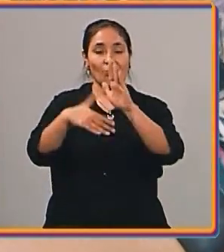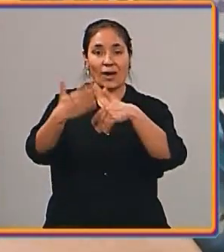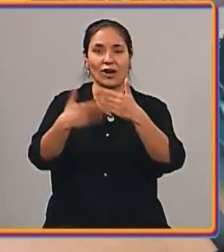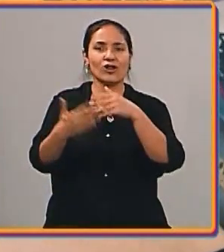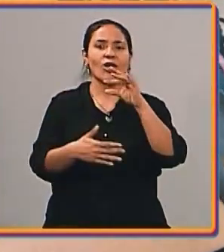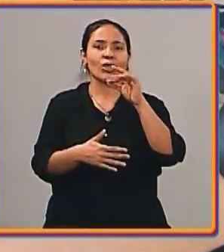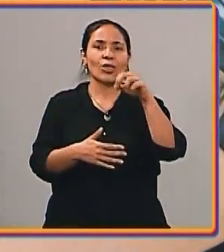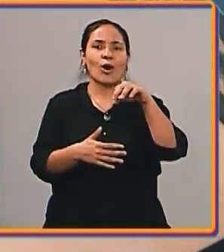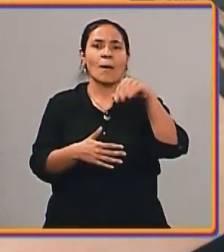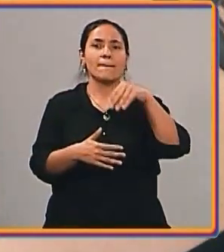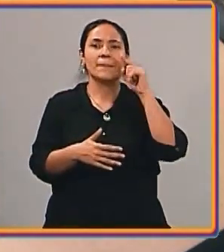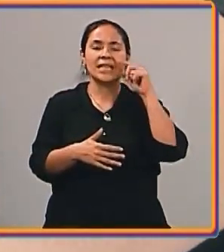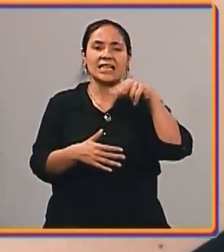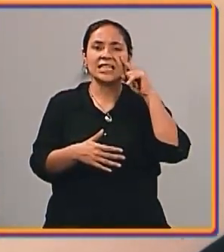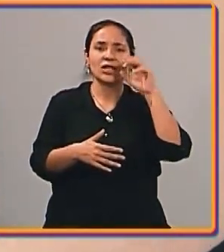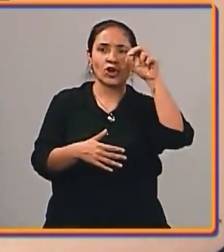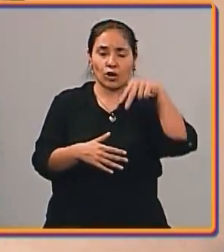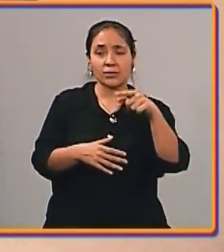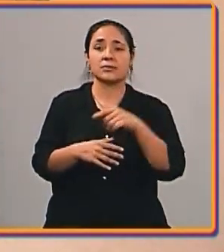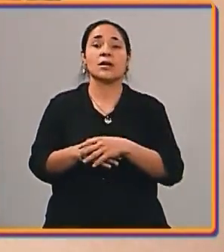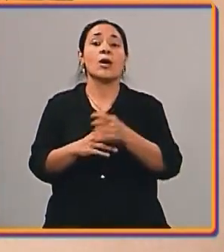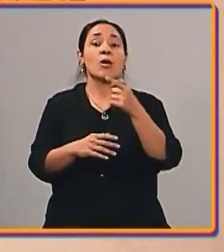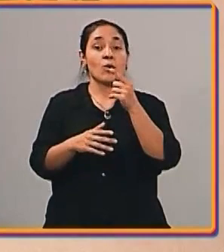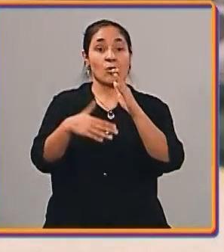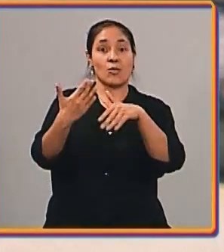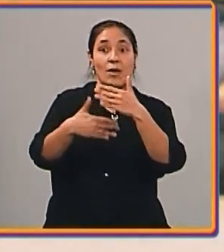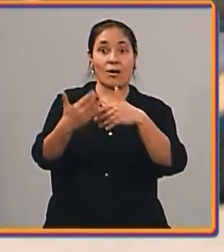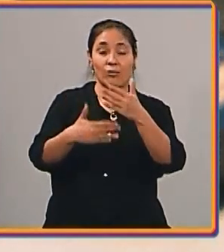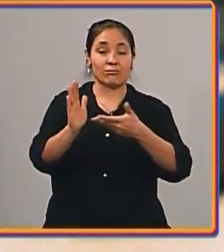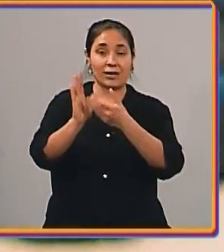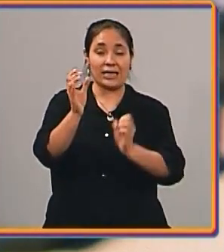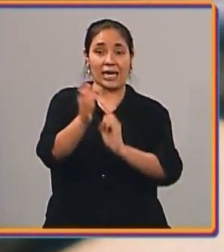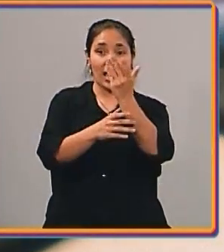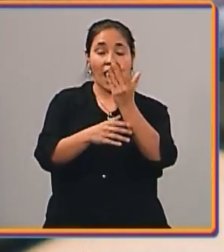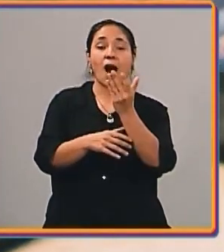Dominion es un juego de cartas diseñado por Donald Vaccarino, padre del deck building.